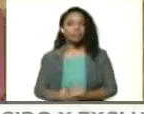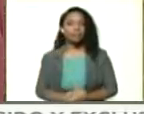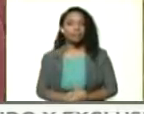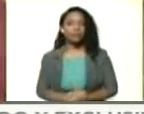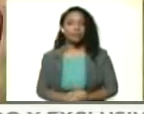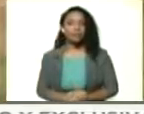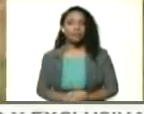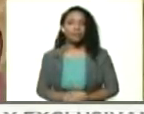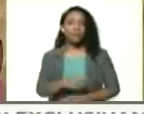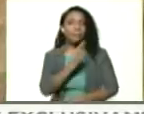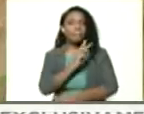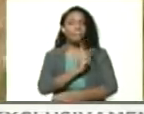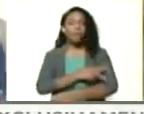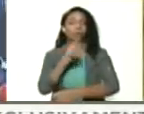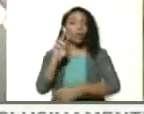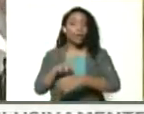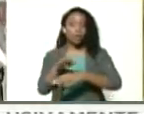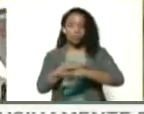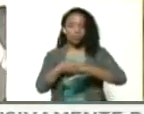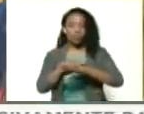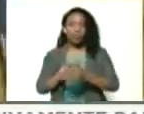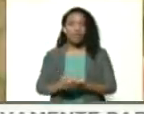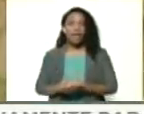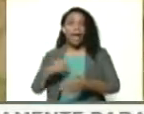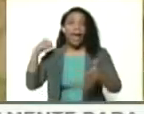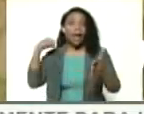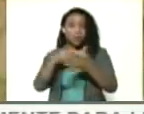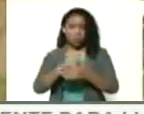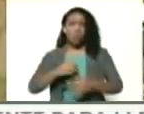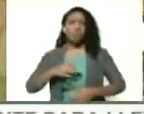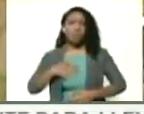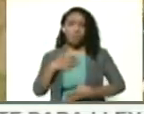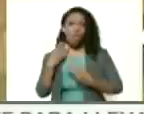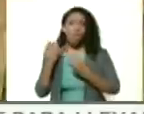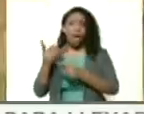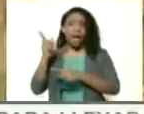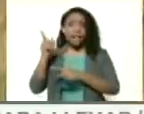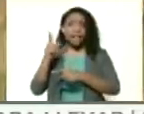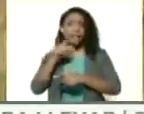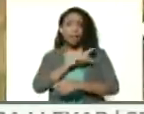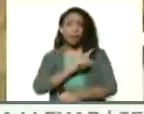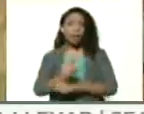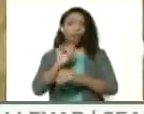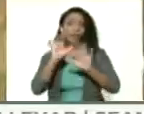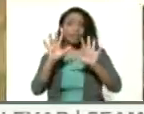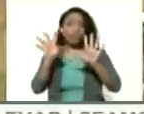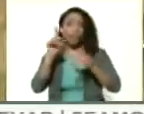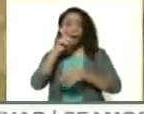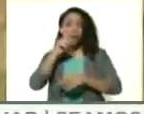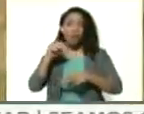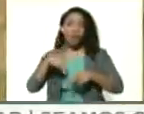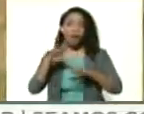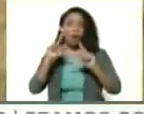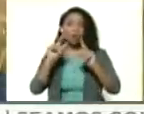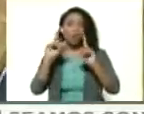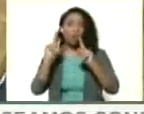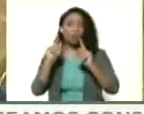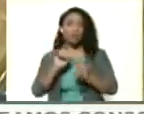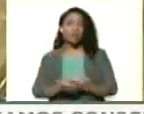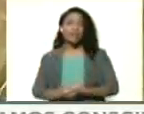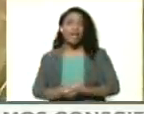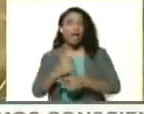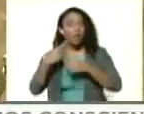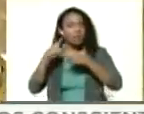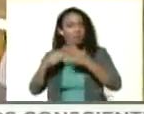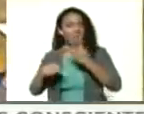Dígalo. Oye, que es que el golpe se pudo dar, ese que del cual se están cumpliendo 19 años hoy, volviendo al 11-11. Entre